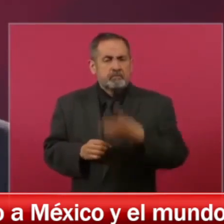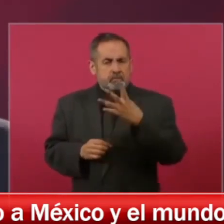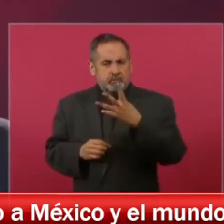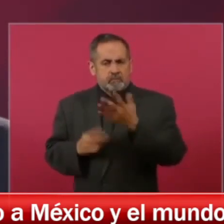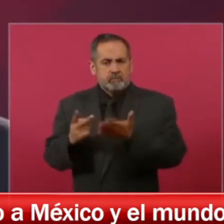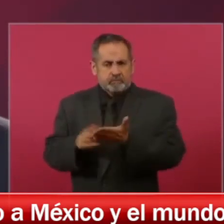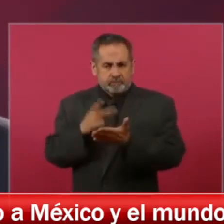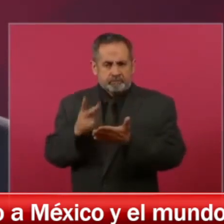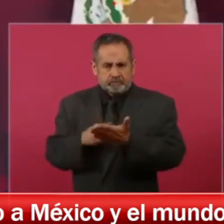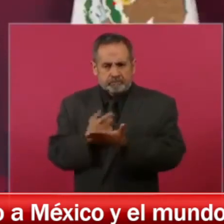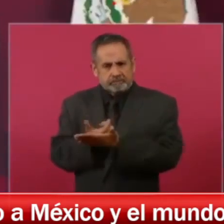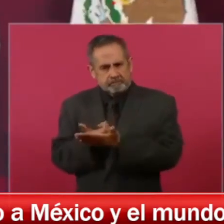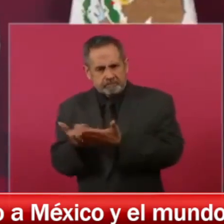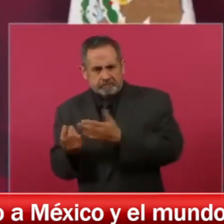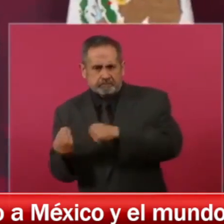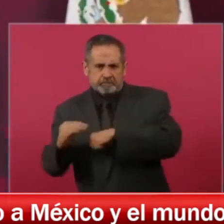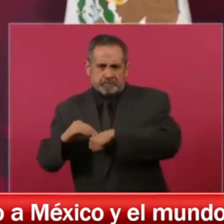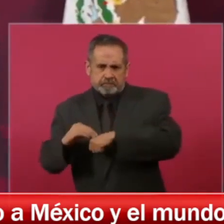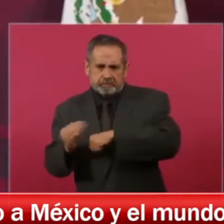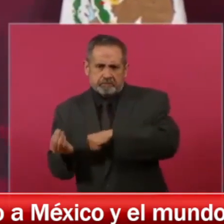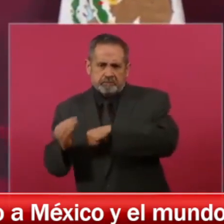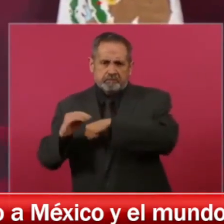de salario mínimo